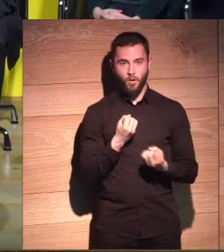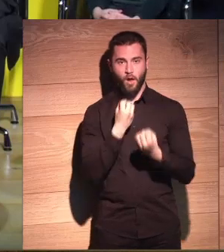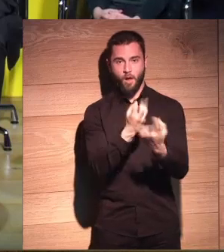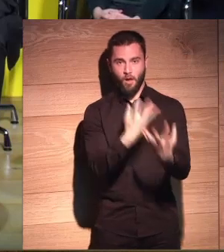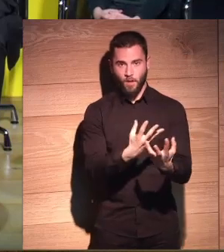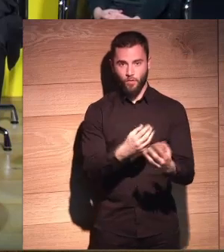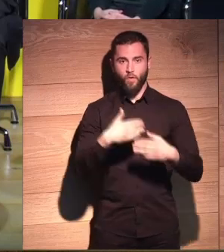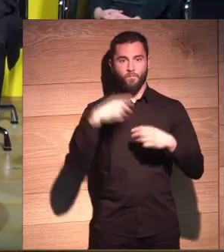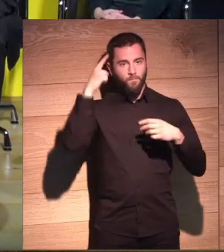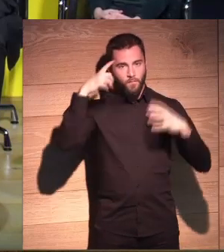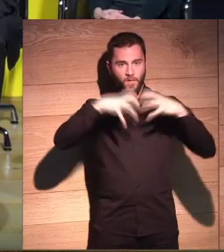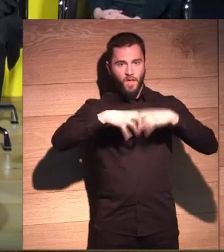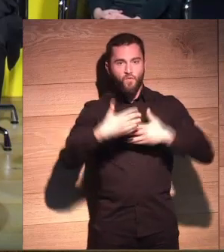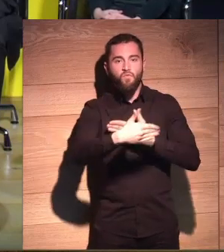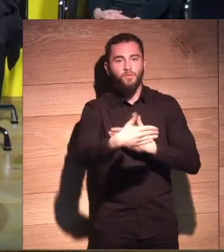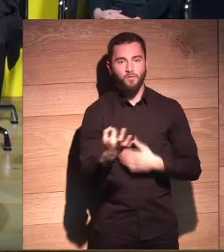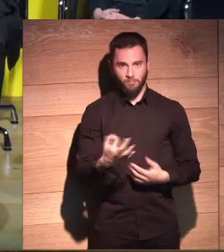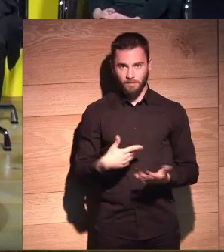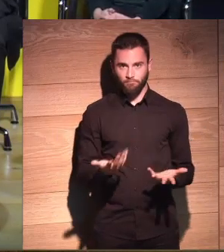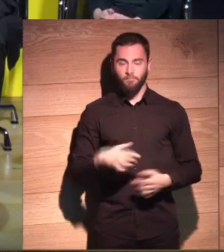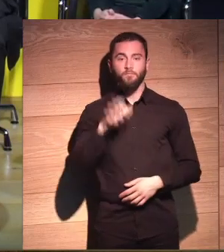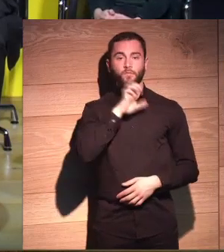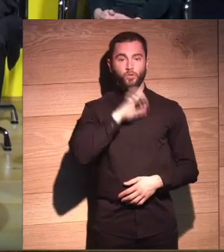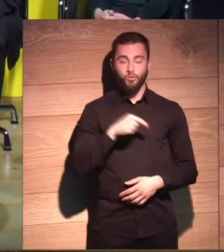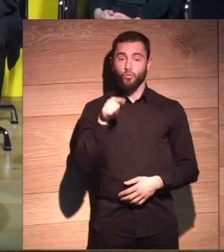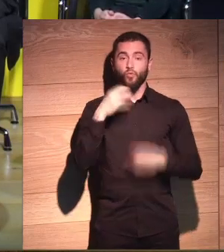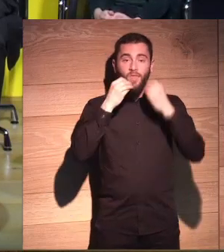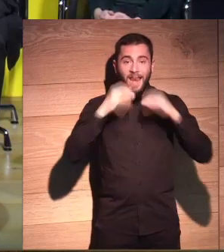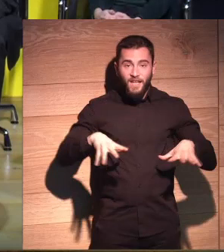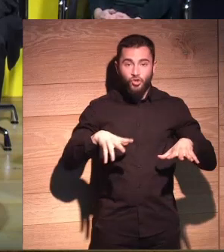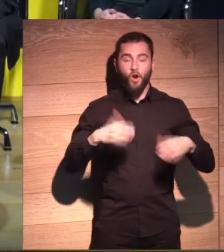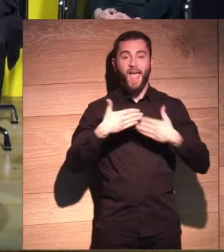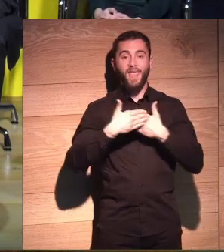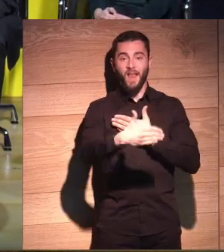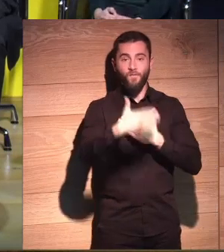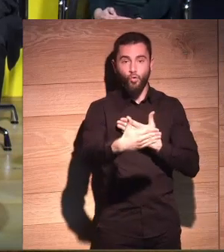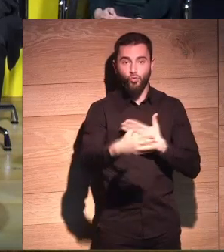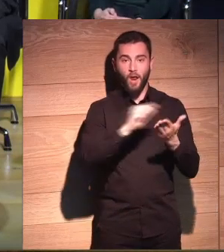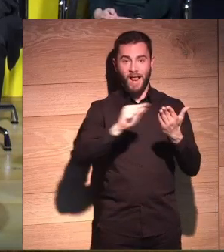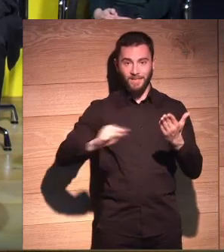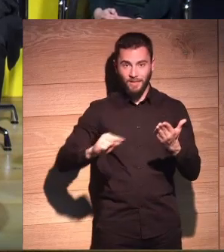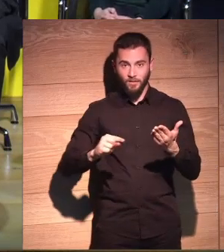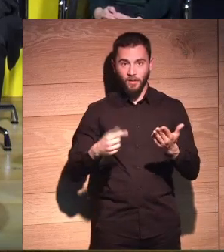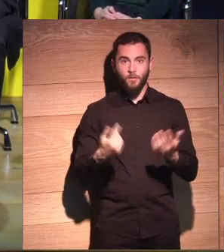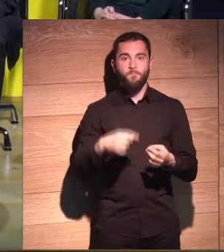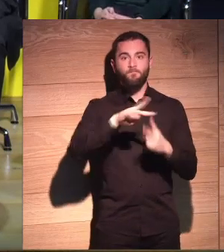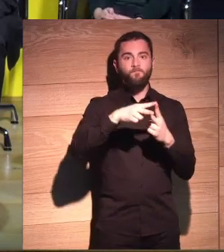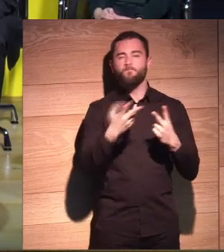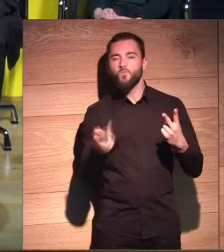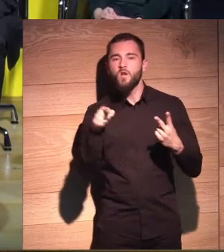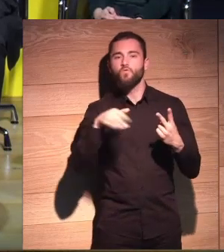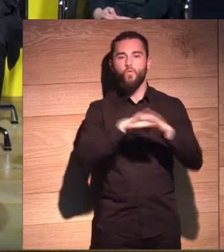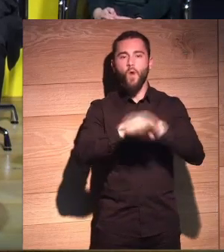cerebro. Es curioso, has escrito de la historia y del futuro. No sé con qué nos quedamos. ¿Tú con